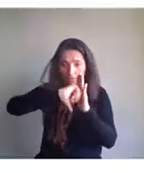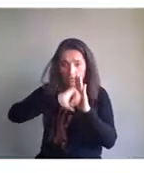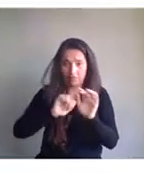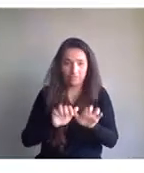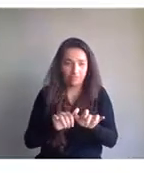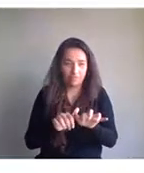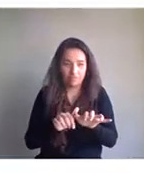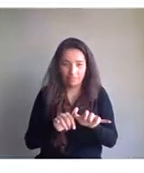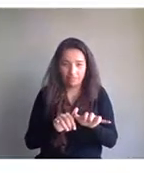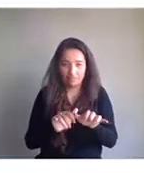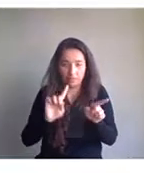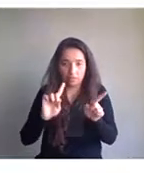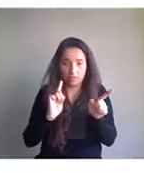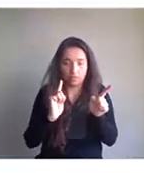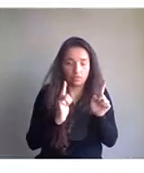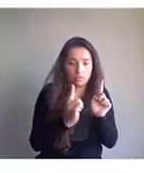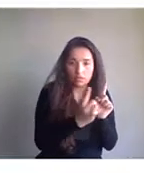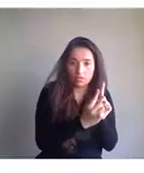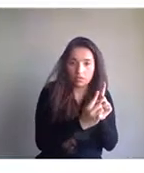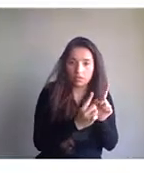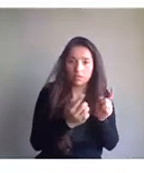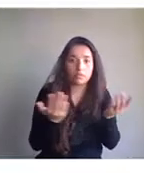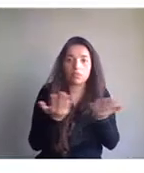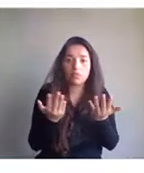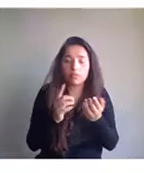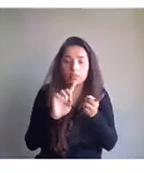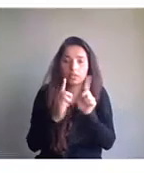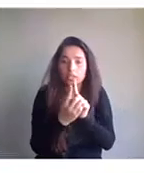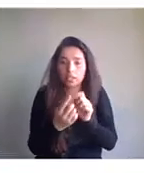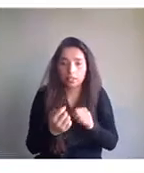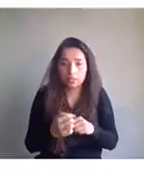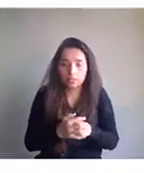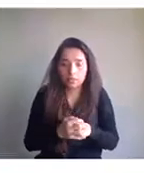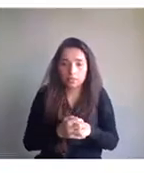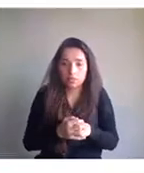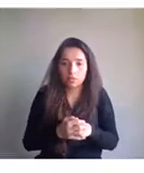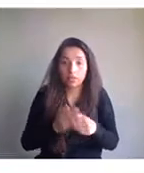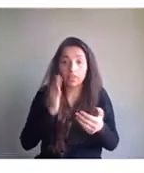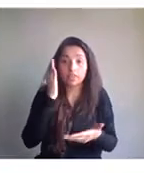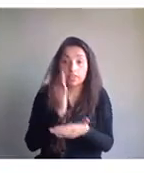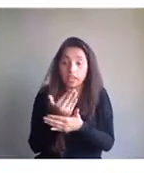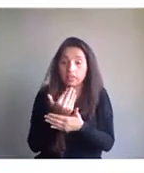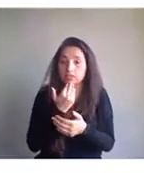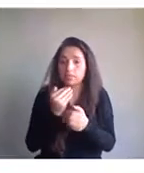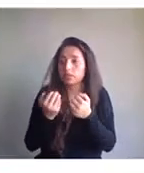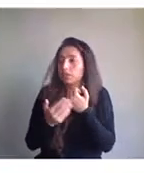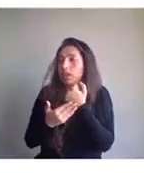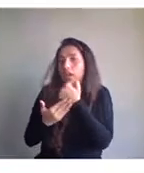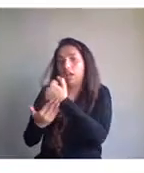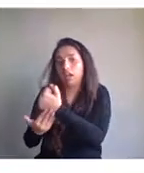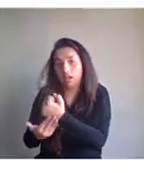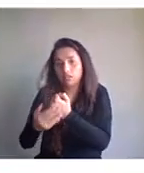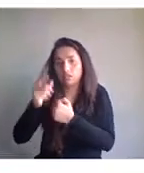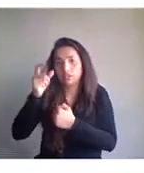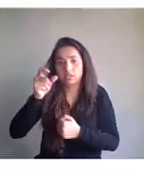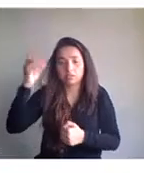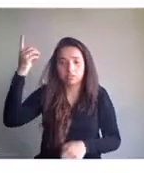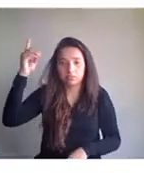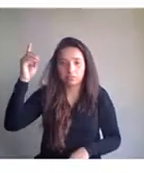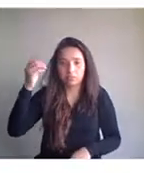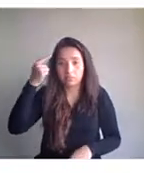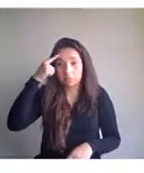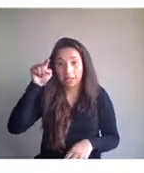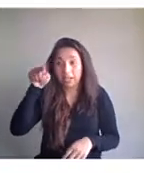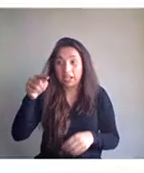población con discapacidad y esa tiene que ser una circunstancia que lejos de ser un pasivo es decir de ser algo negativo la